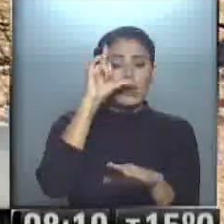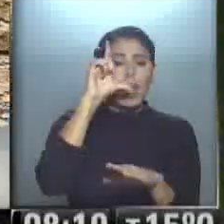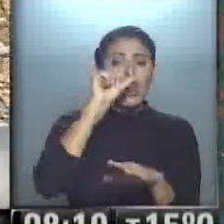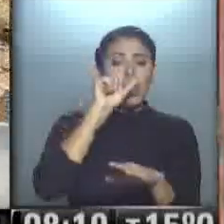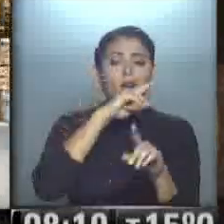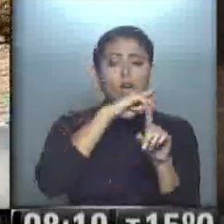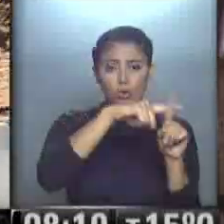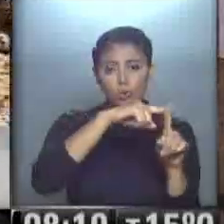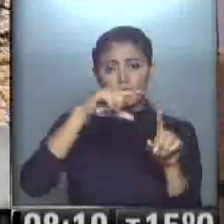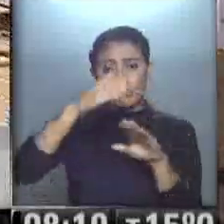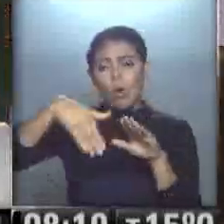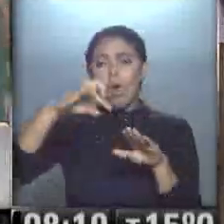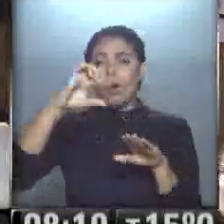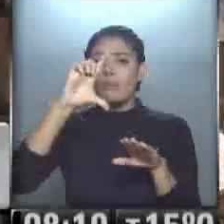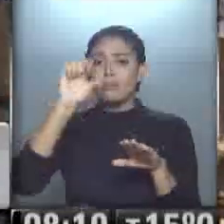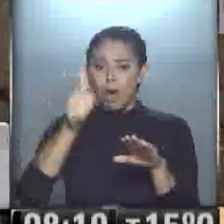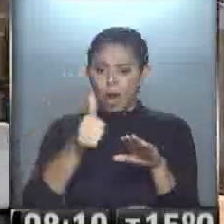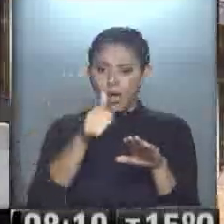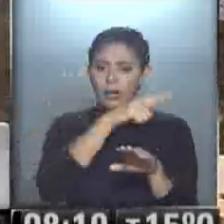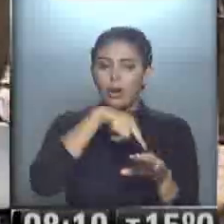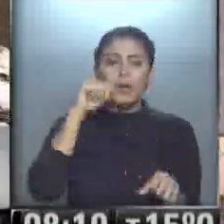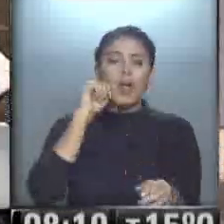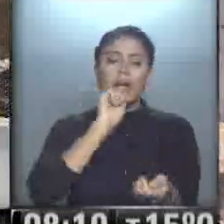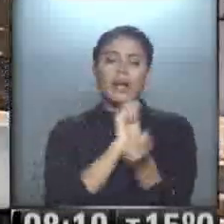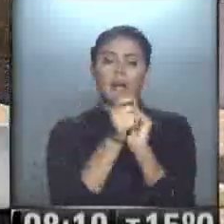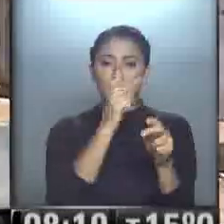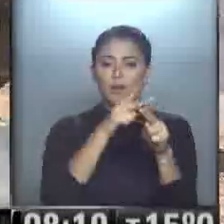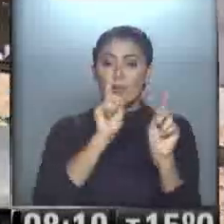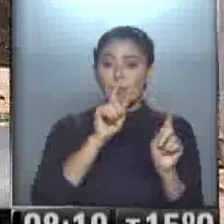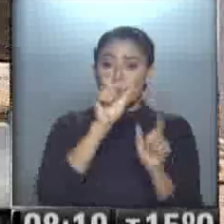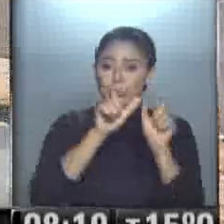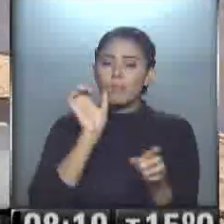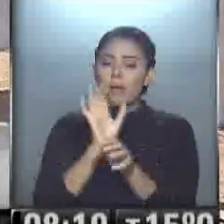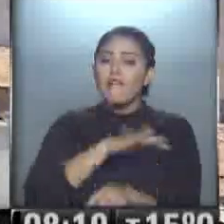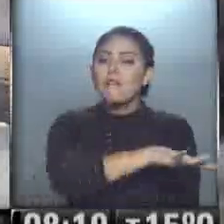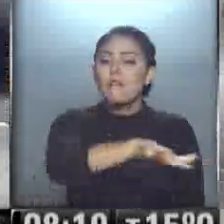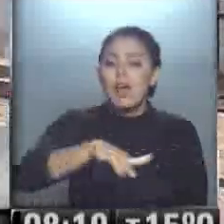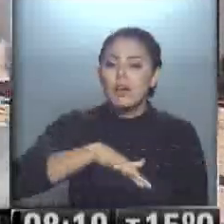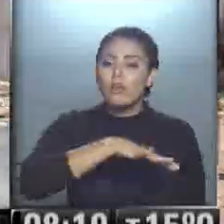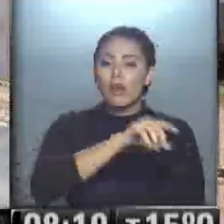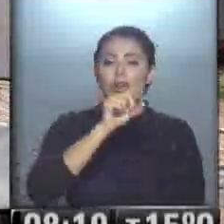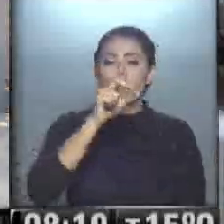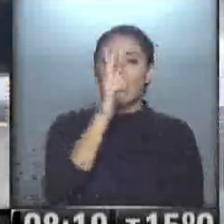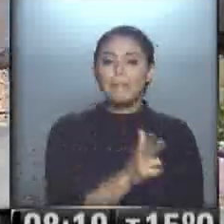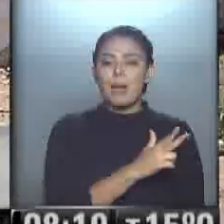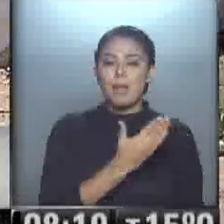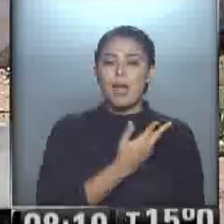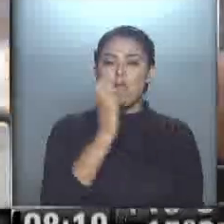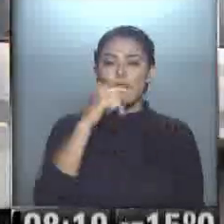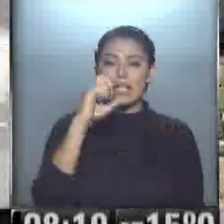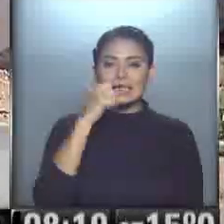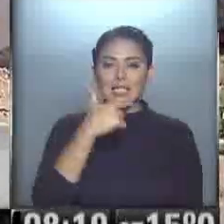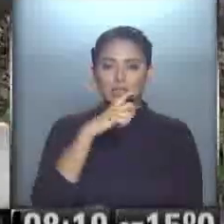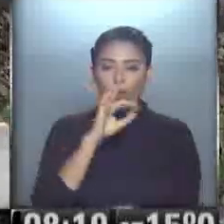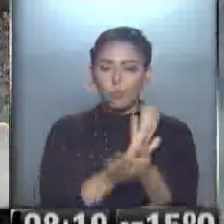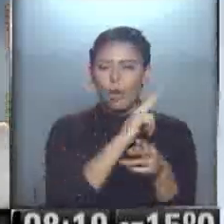y pola que fueron bautizados como barrio por los mismos ocupantes como el barrio Papa Francisco la